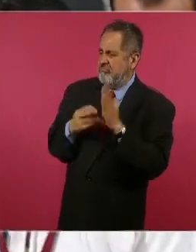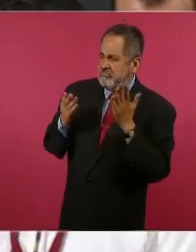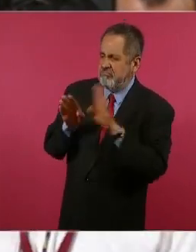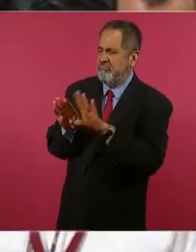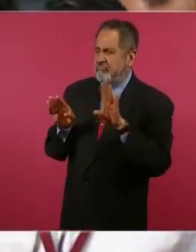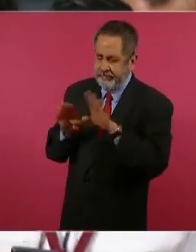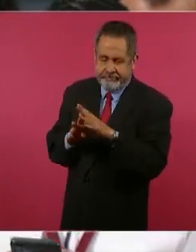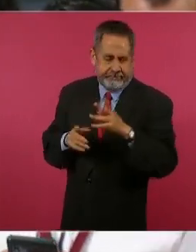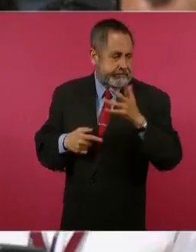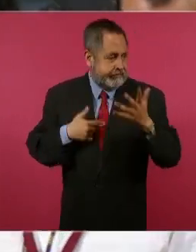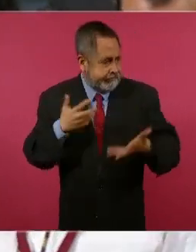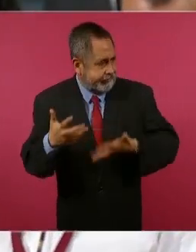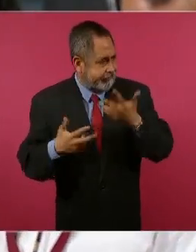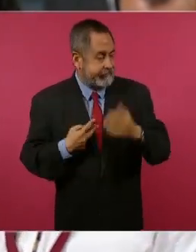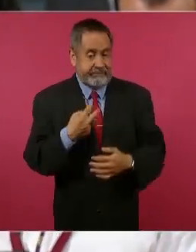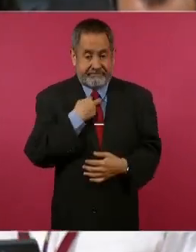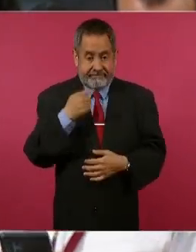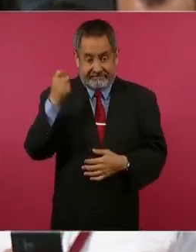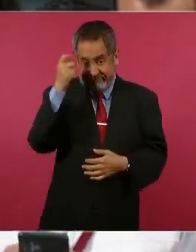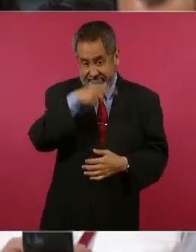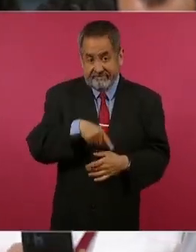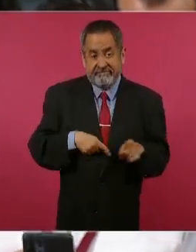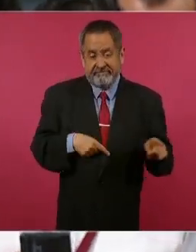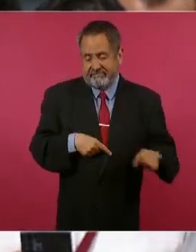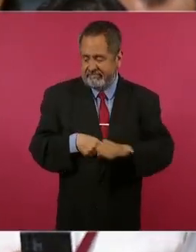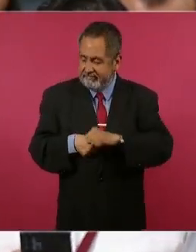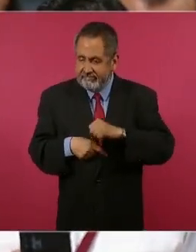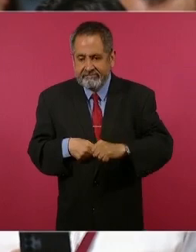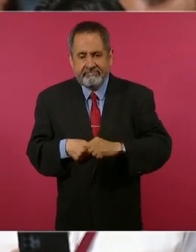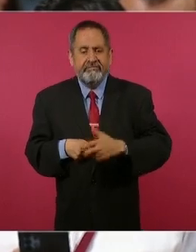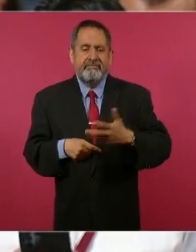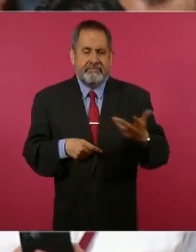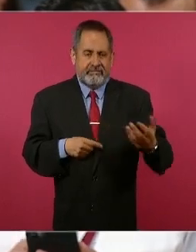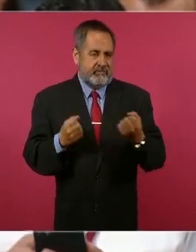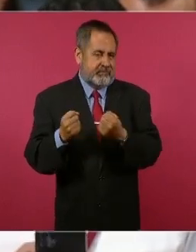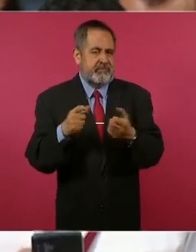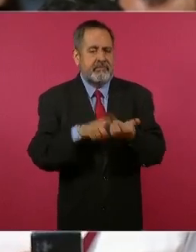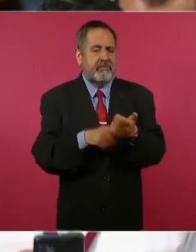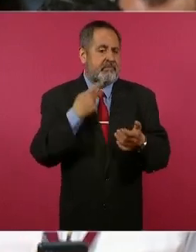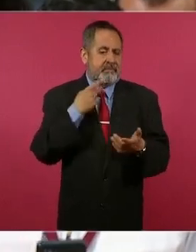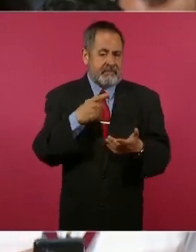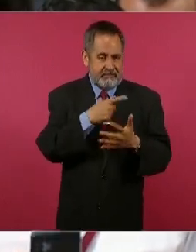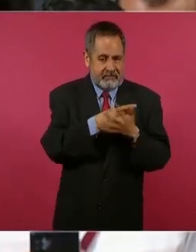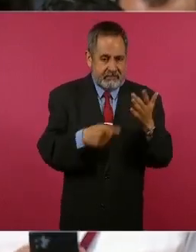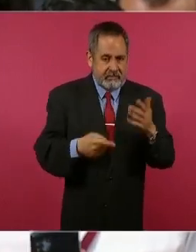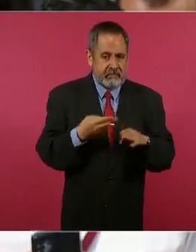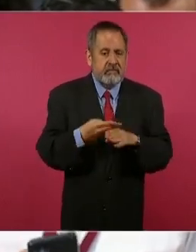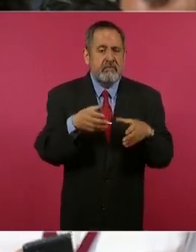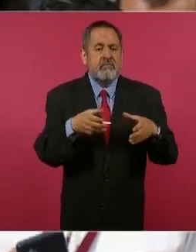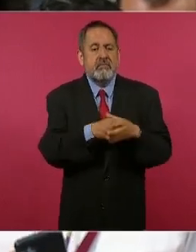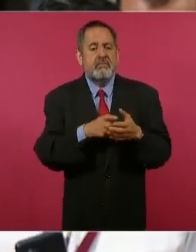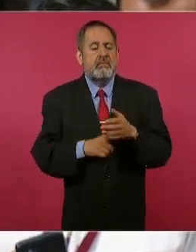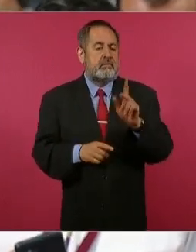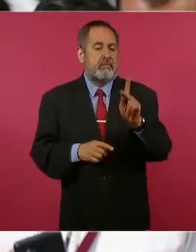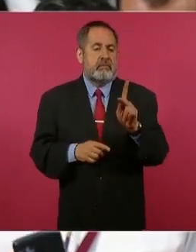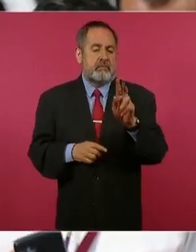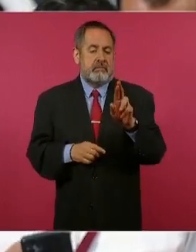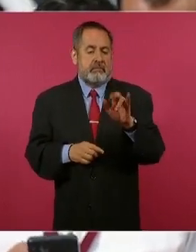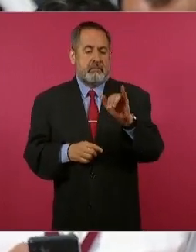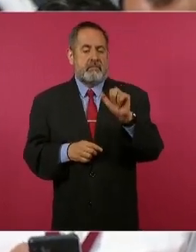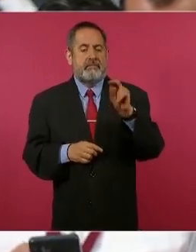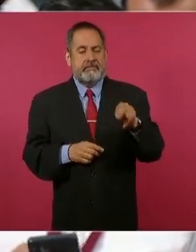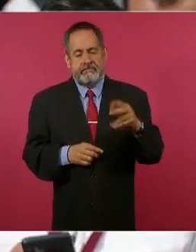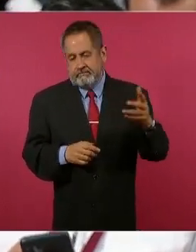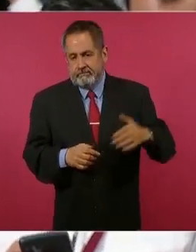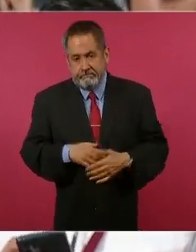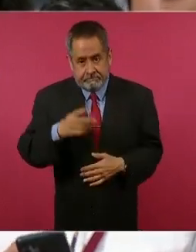estas digamos fuerzas políticas todos estos están muy ligados al PRIAN y